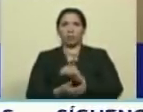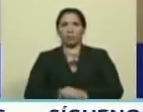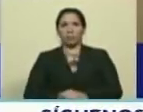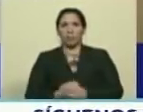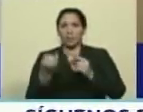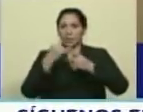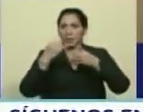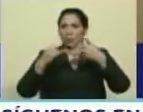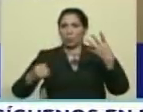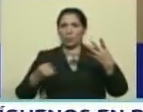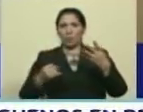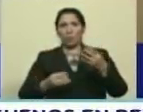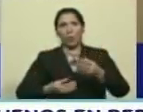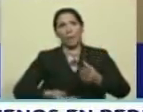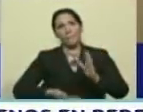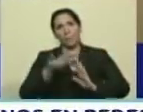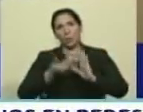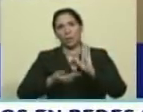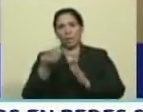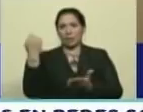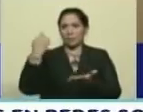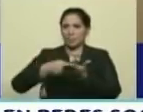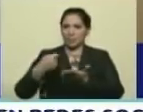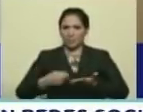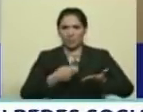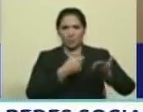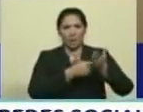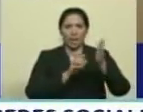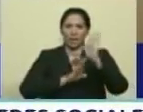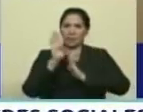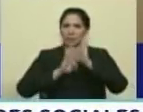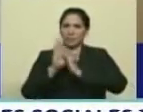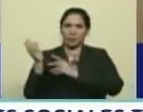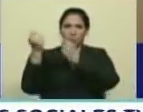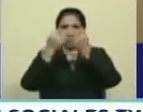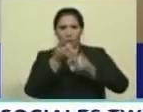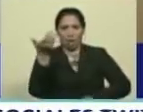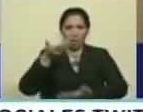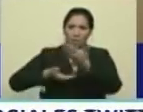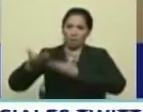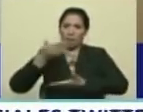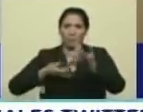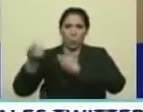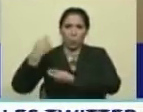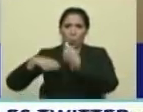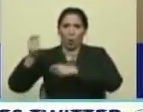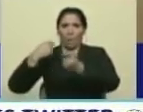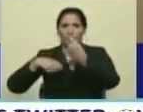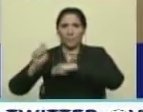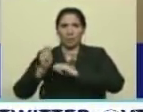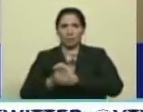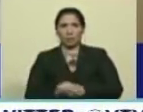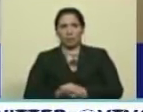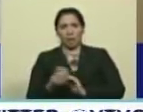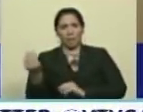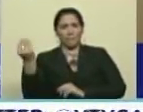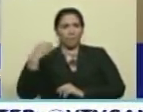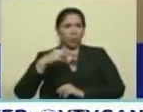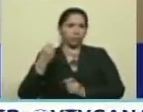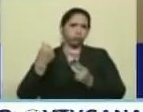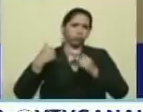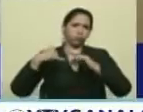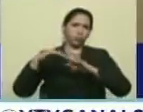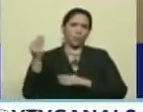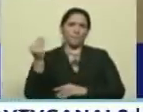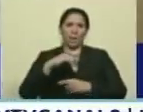instrumento maravilloso para la inversión, para el crecimiento económico, para el intercambio comercial y para mil cosas más.